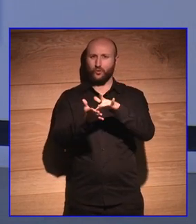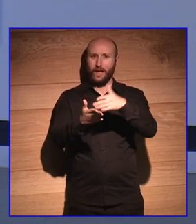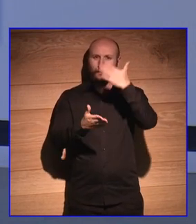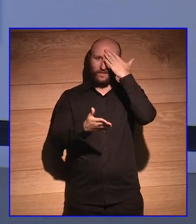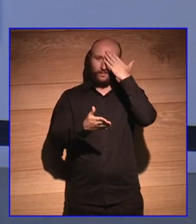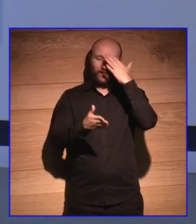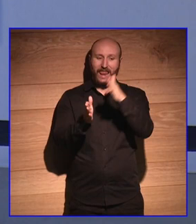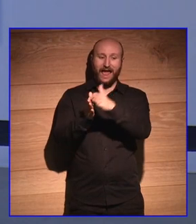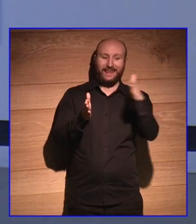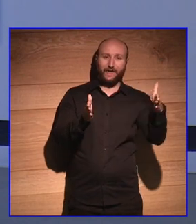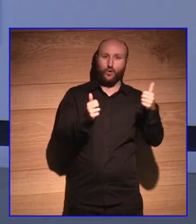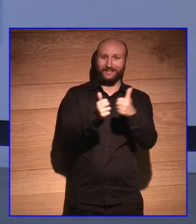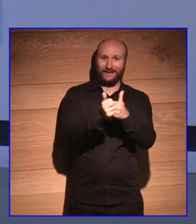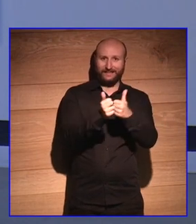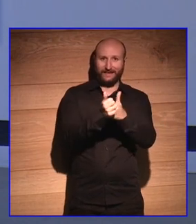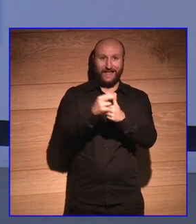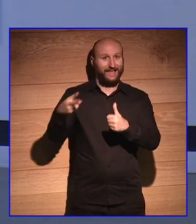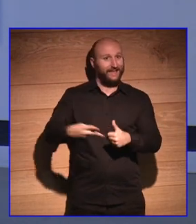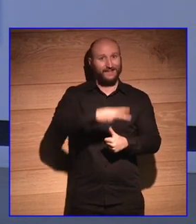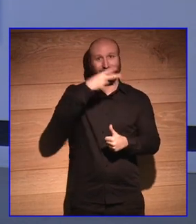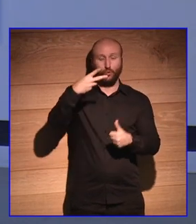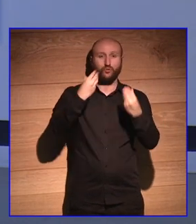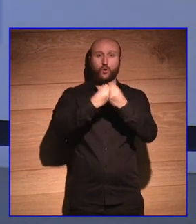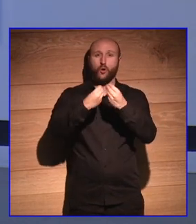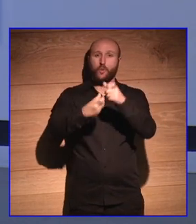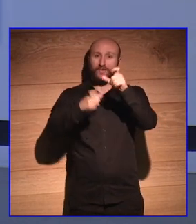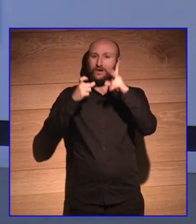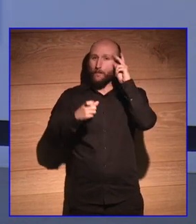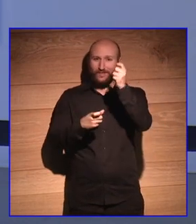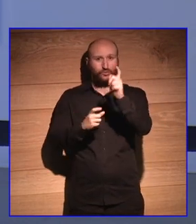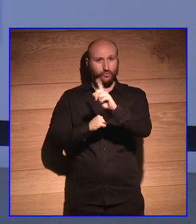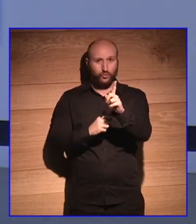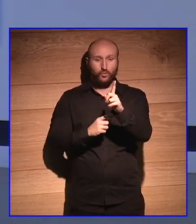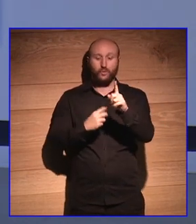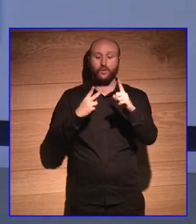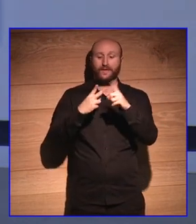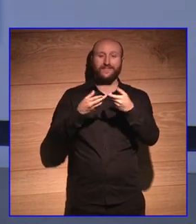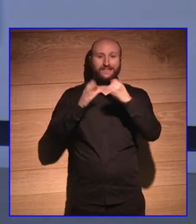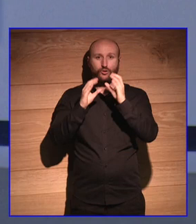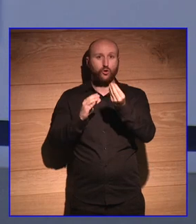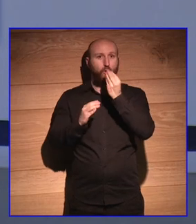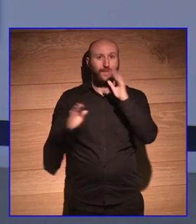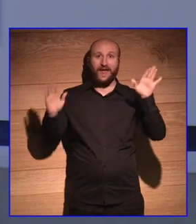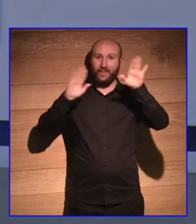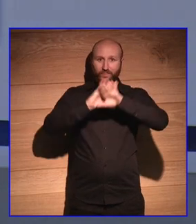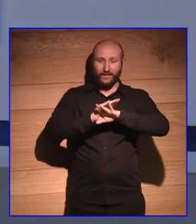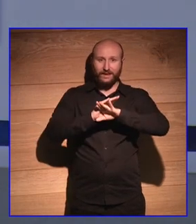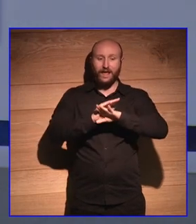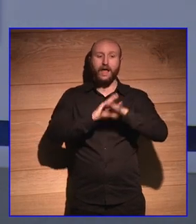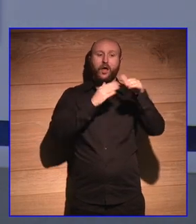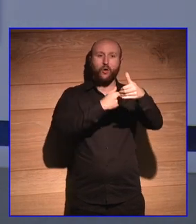lado de secretaria y no en el segundo piso con los pensionados que el desayuno comida y cena se la sirva en su